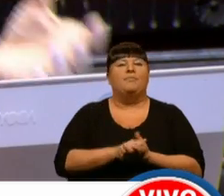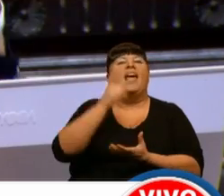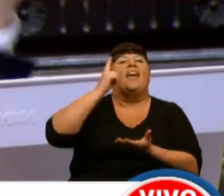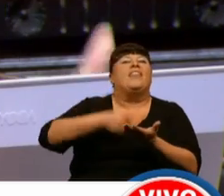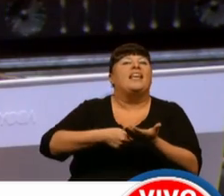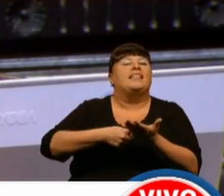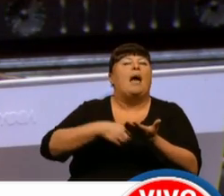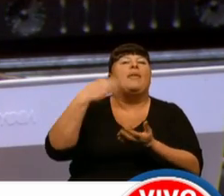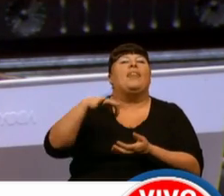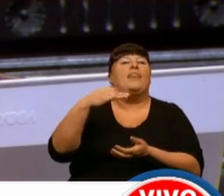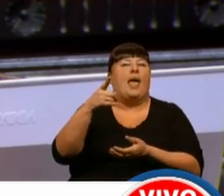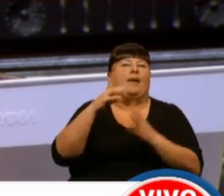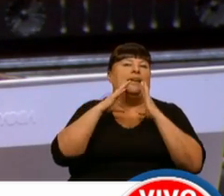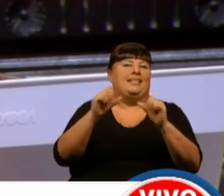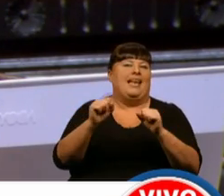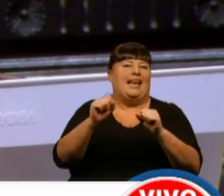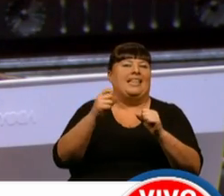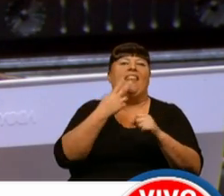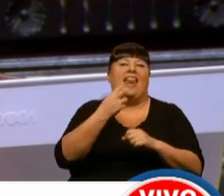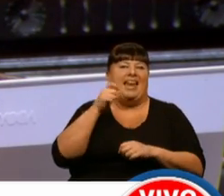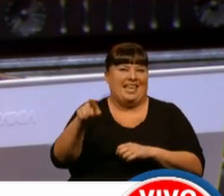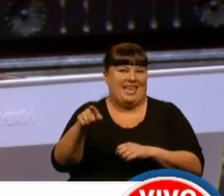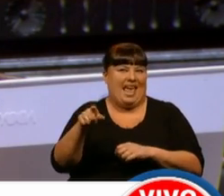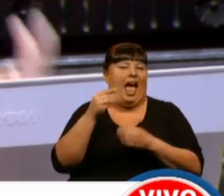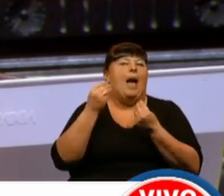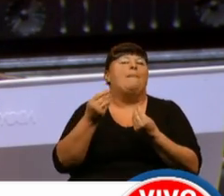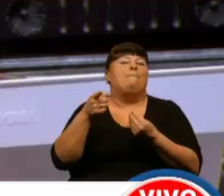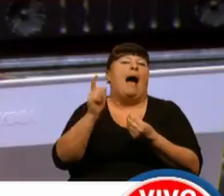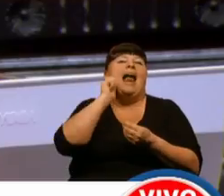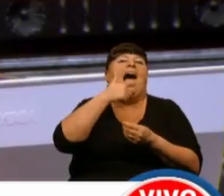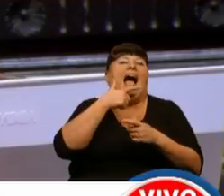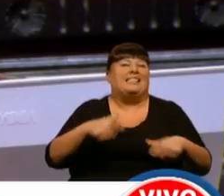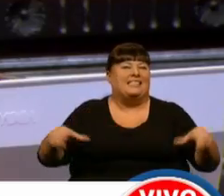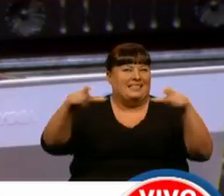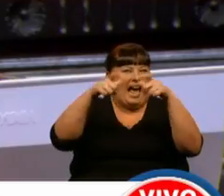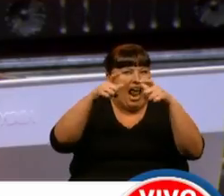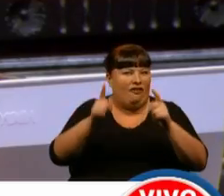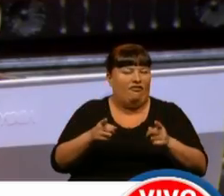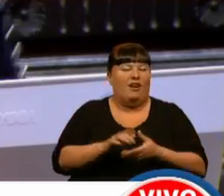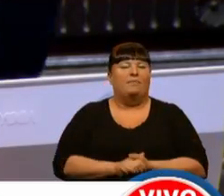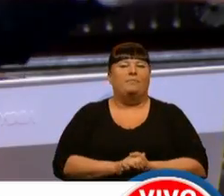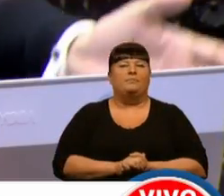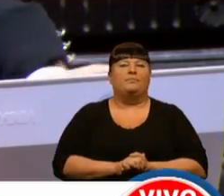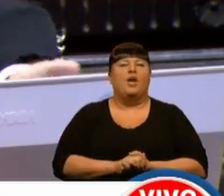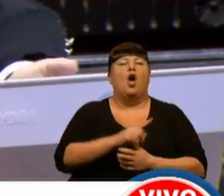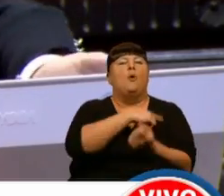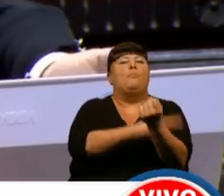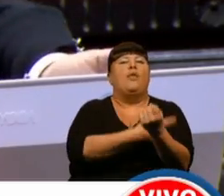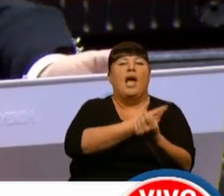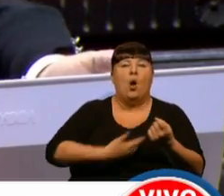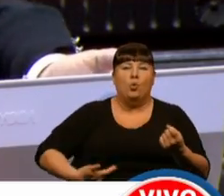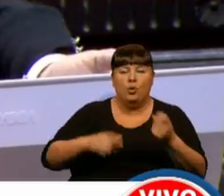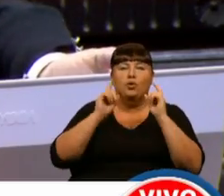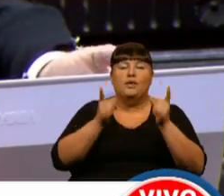dictamen lo tendría que emitir la secretaria de energía porque es para el gas envasado el poder ejecutivo también